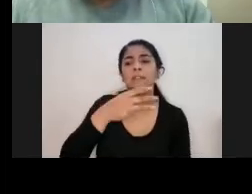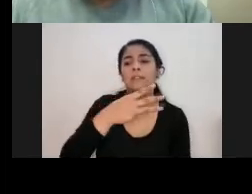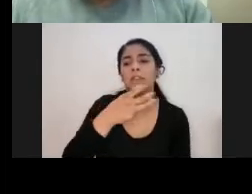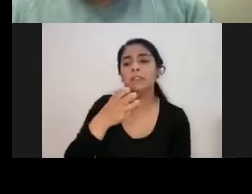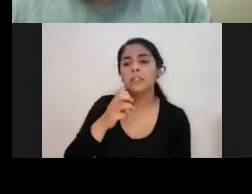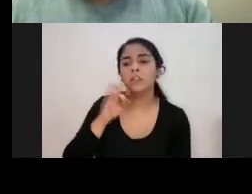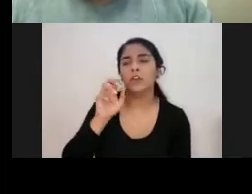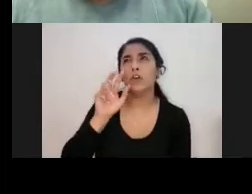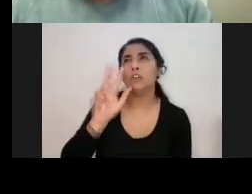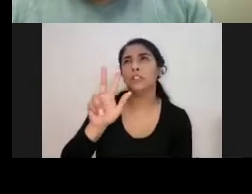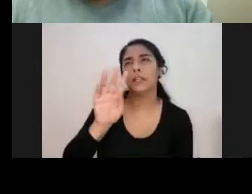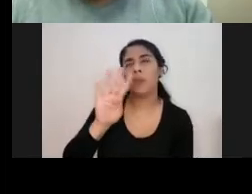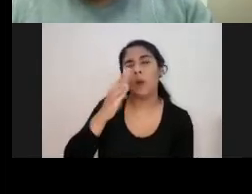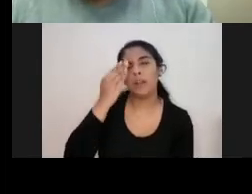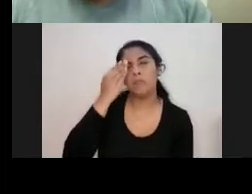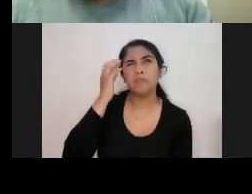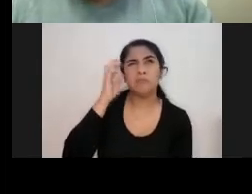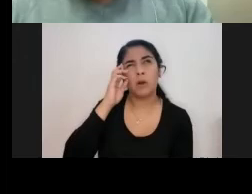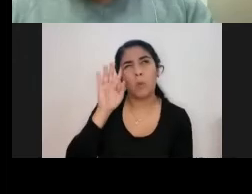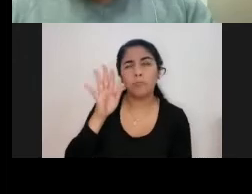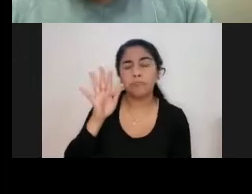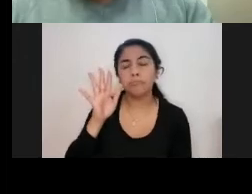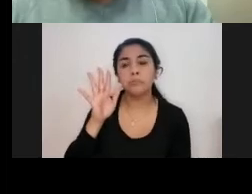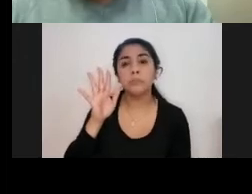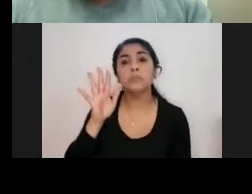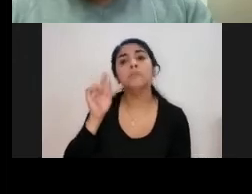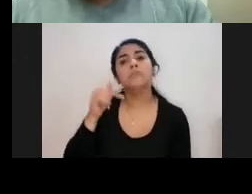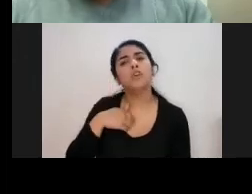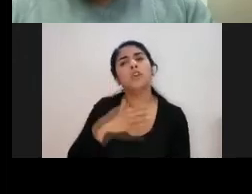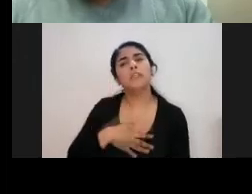mal recuerdo, y la quise actualizar